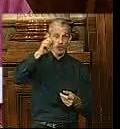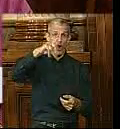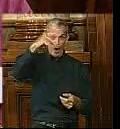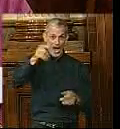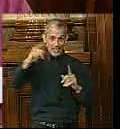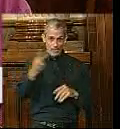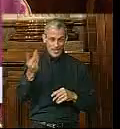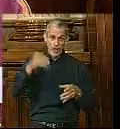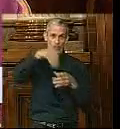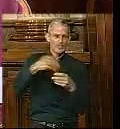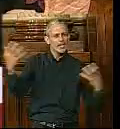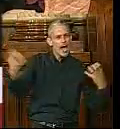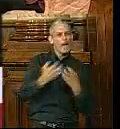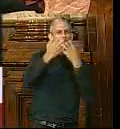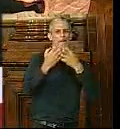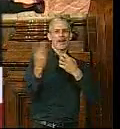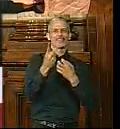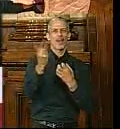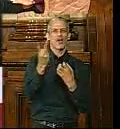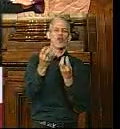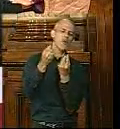también, así que vamos a brindar por todas las